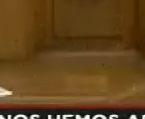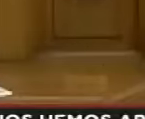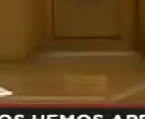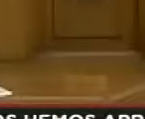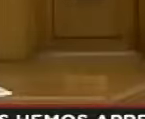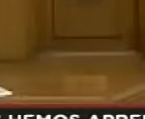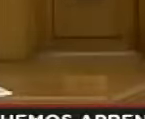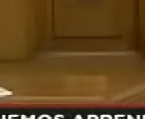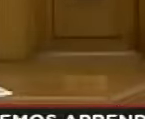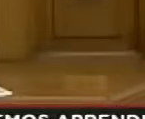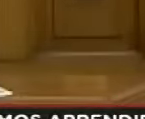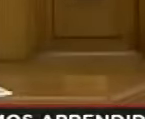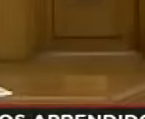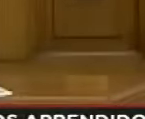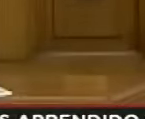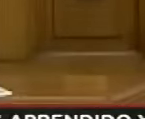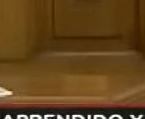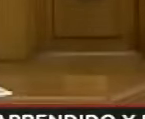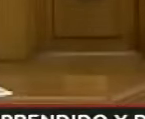Correspondiente, pues.